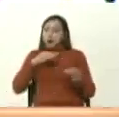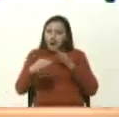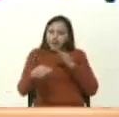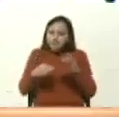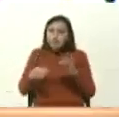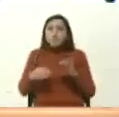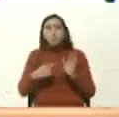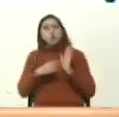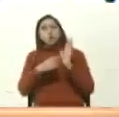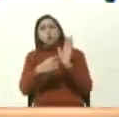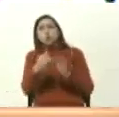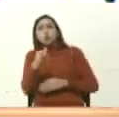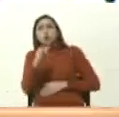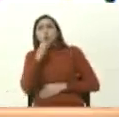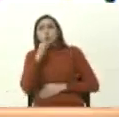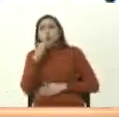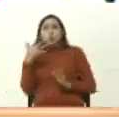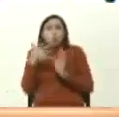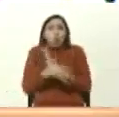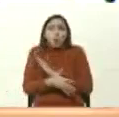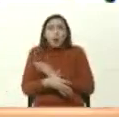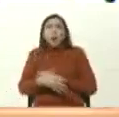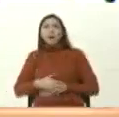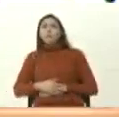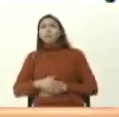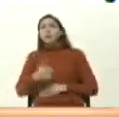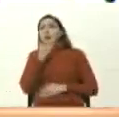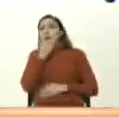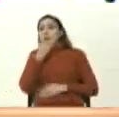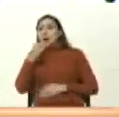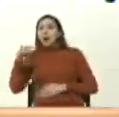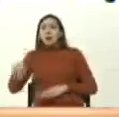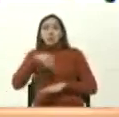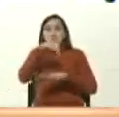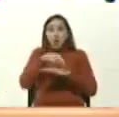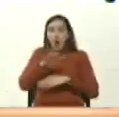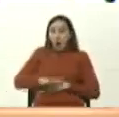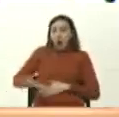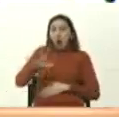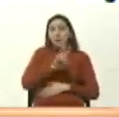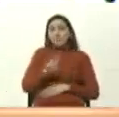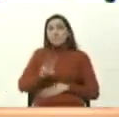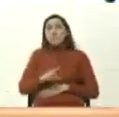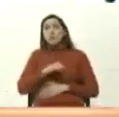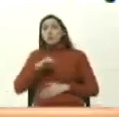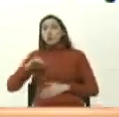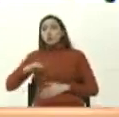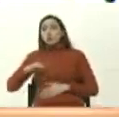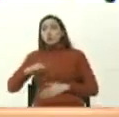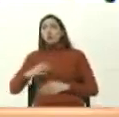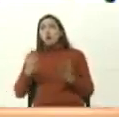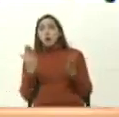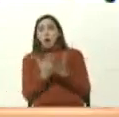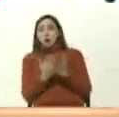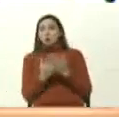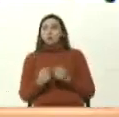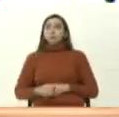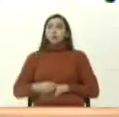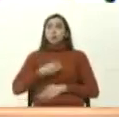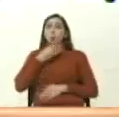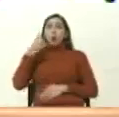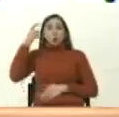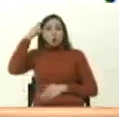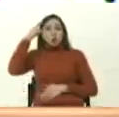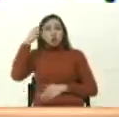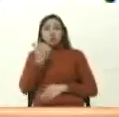con nosotros todo lo que está ocurriendo a nivel nacional en los centros privados. Adelante. Buenos días,